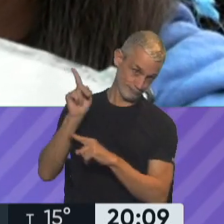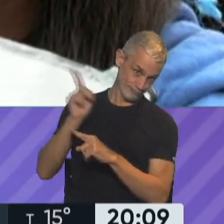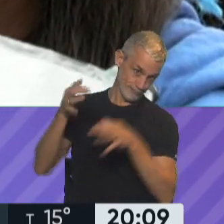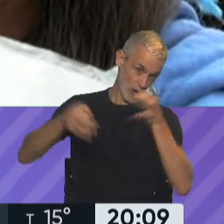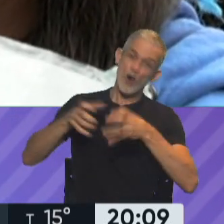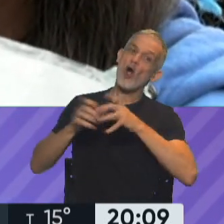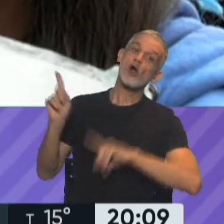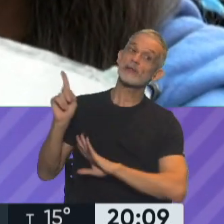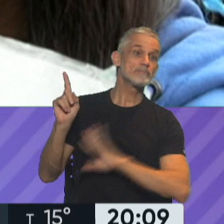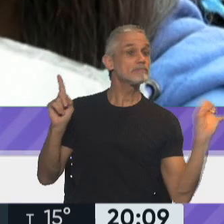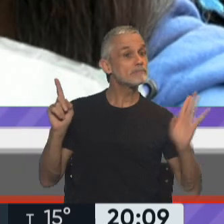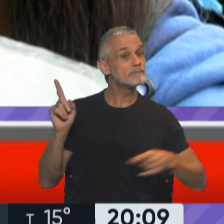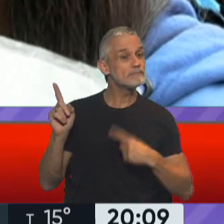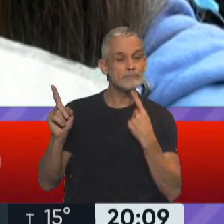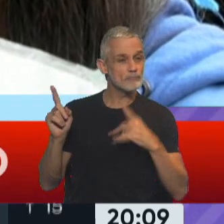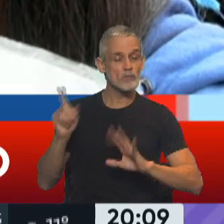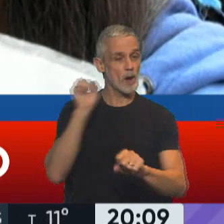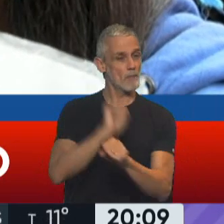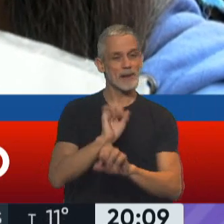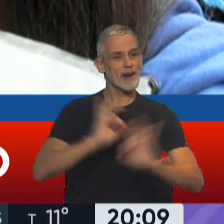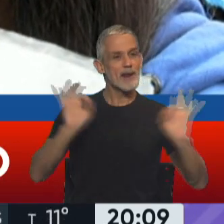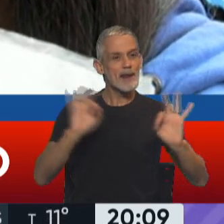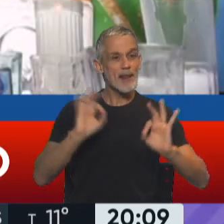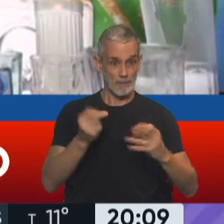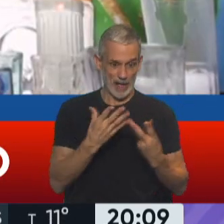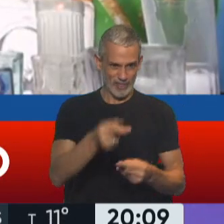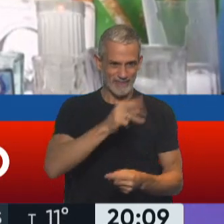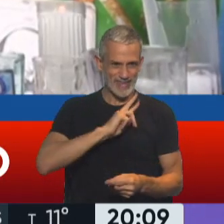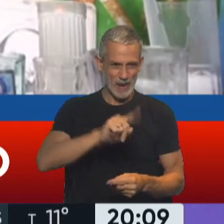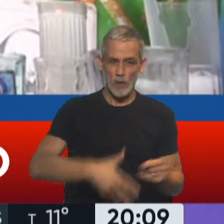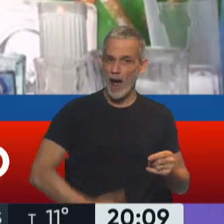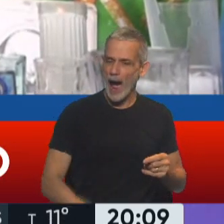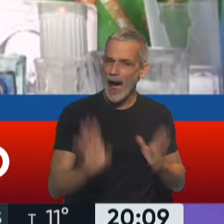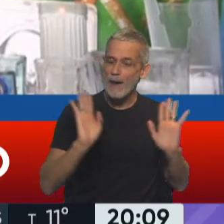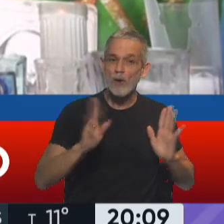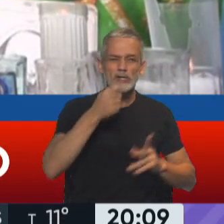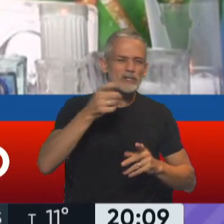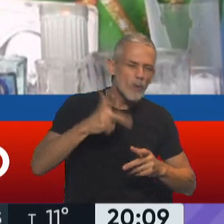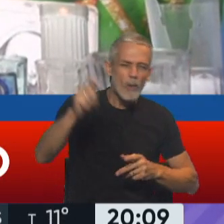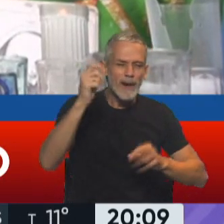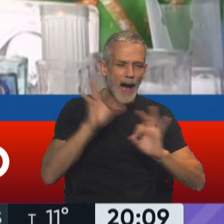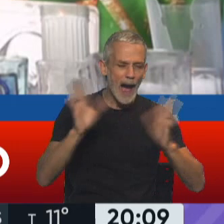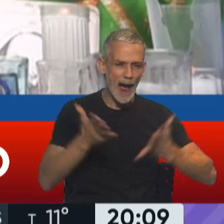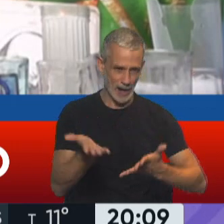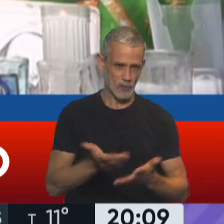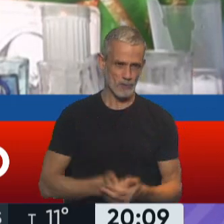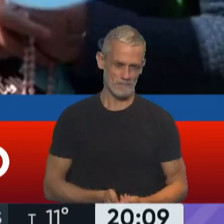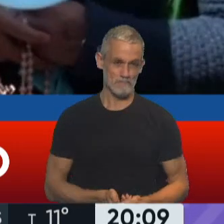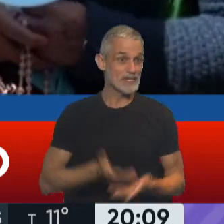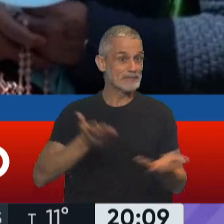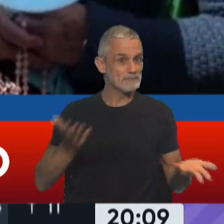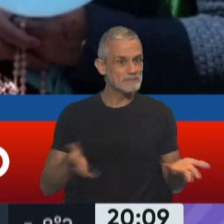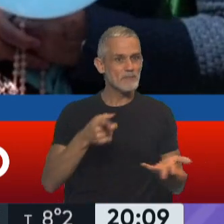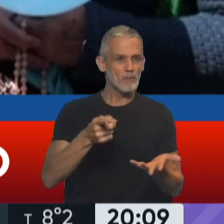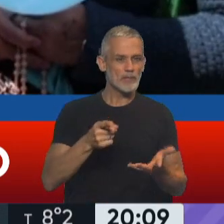fallo de la Corte Suprema para justamente defenderlas en una instancia judicial, lo cual ya, por eso,